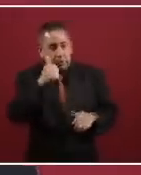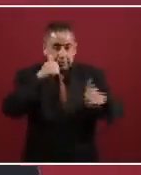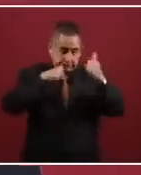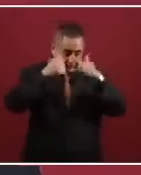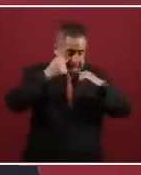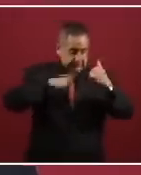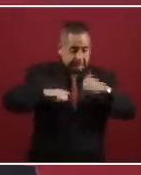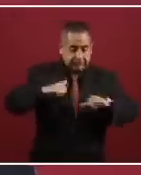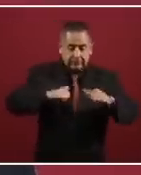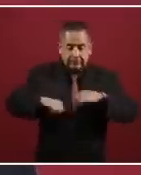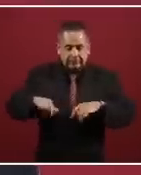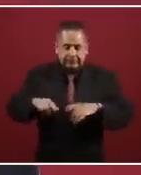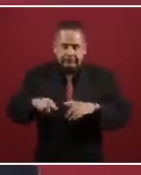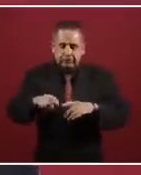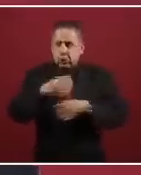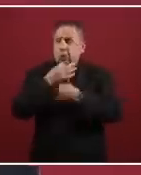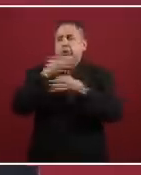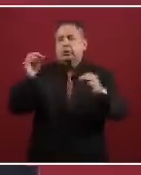porque es de mal gusto,